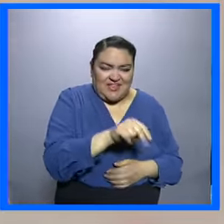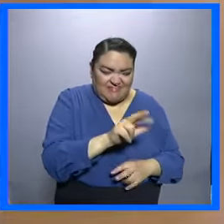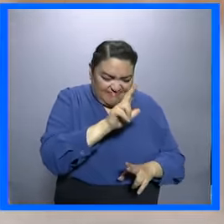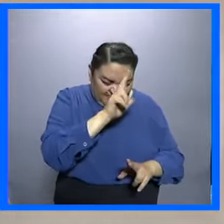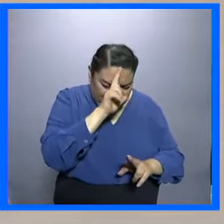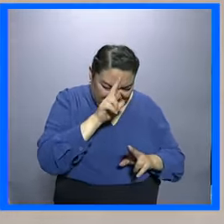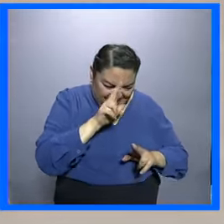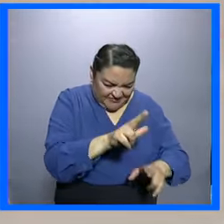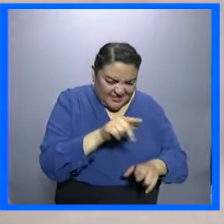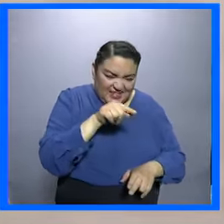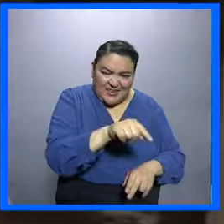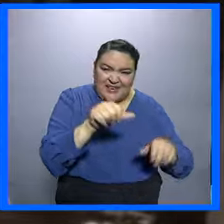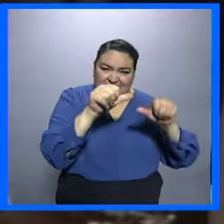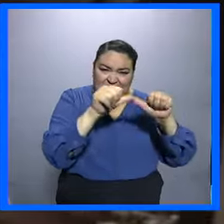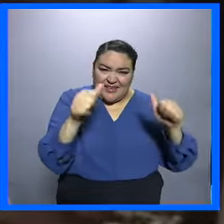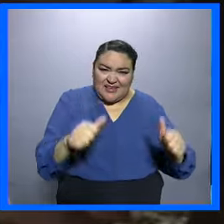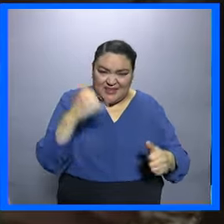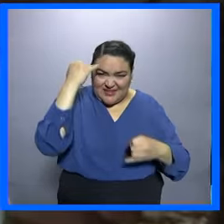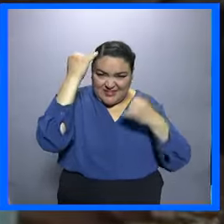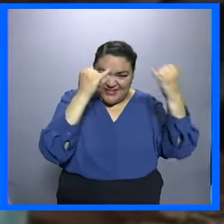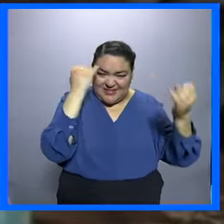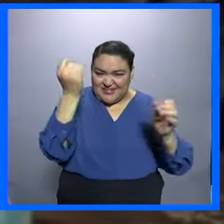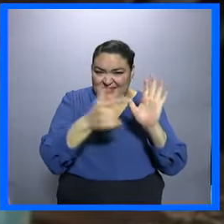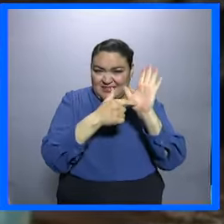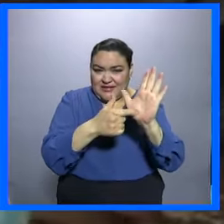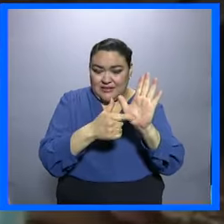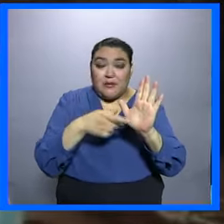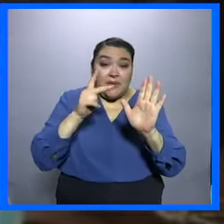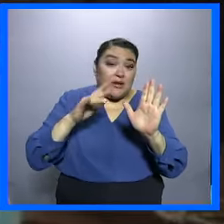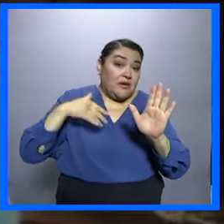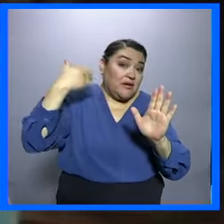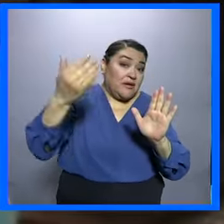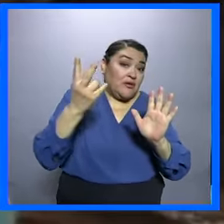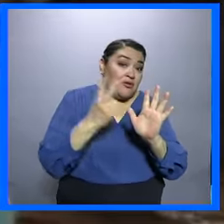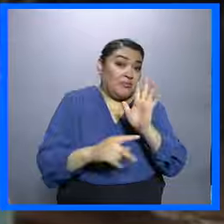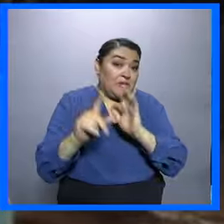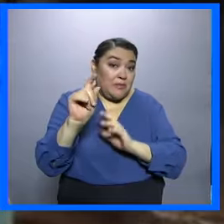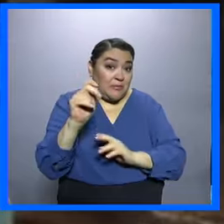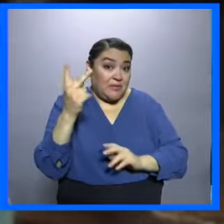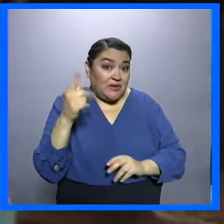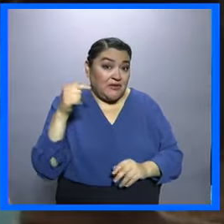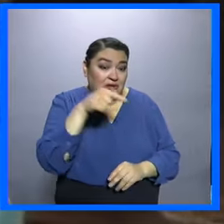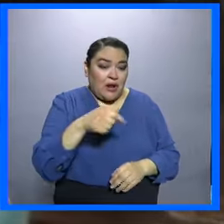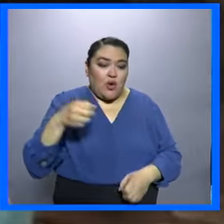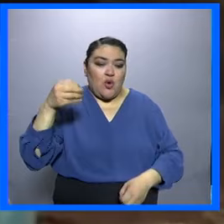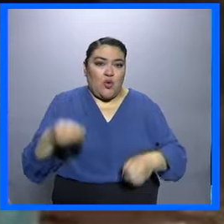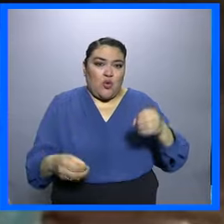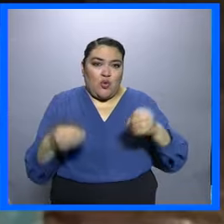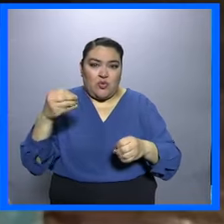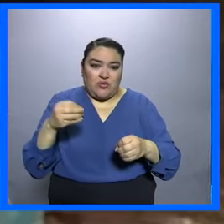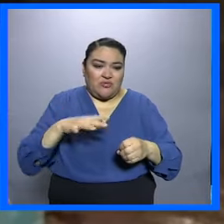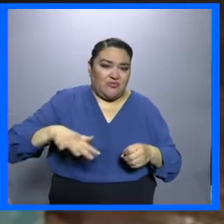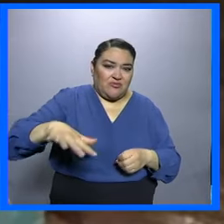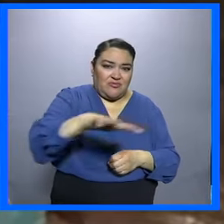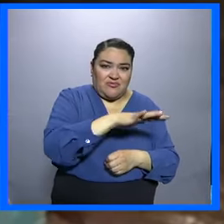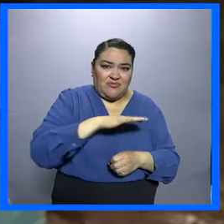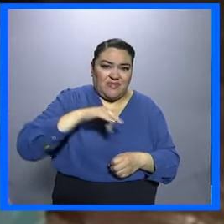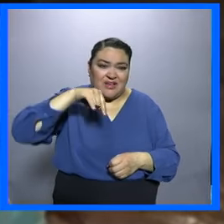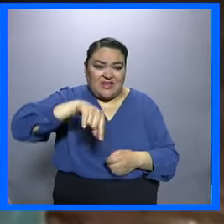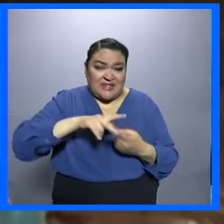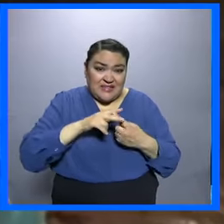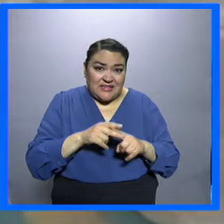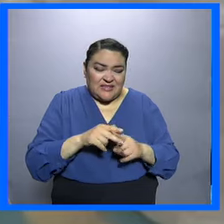creación artística. Sin embargo, esto no impidió que en el 2022 enfrentaran un juicio para ser desalojados del inmueble que los